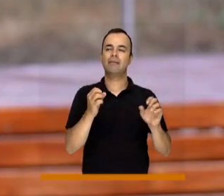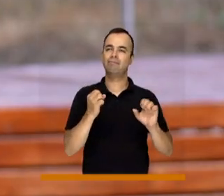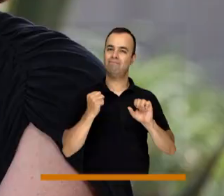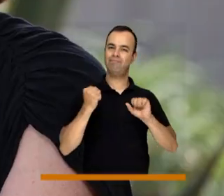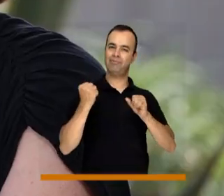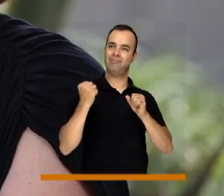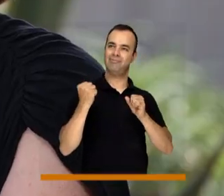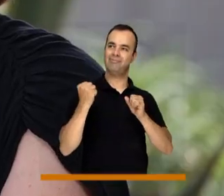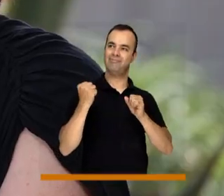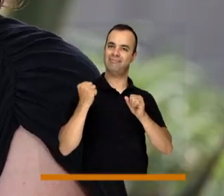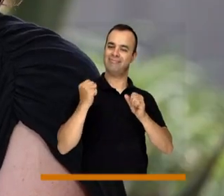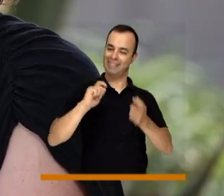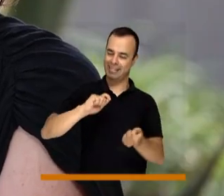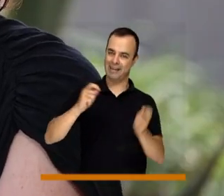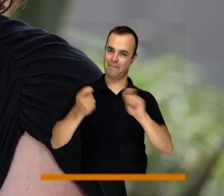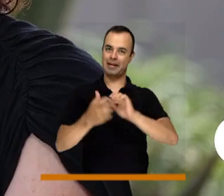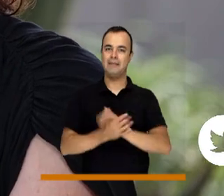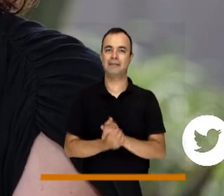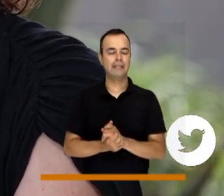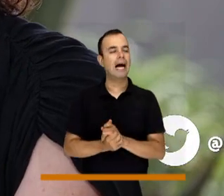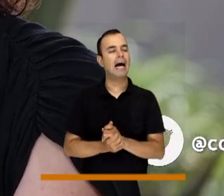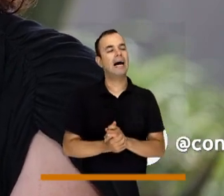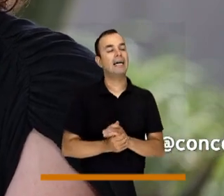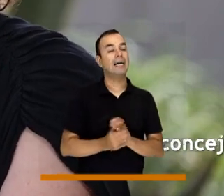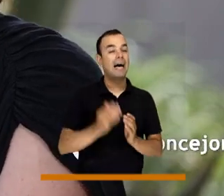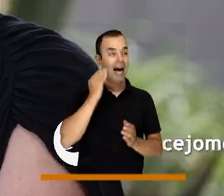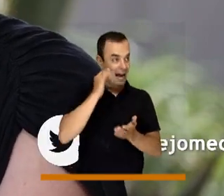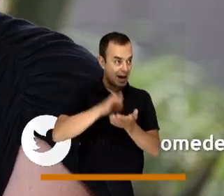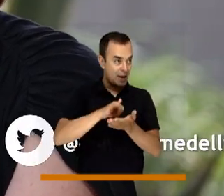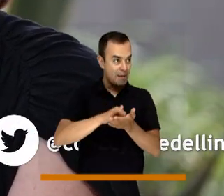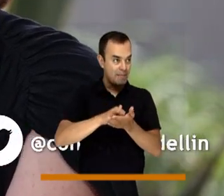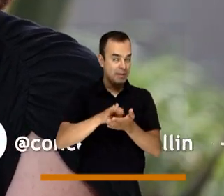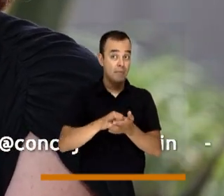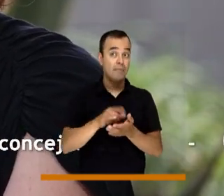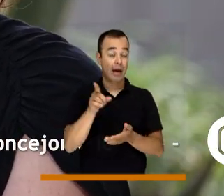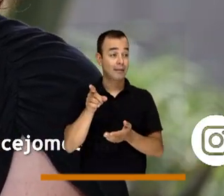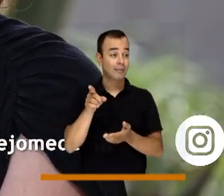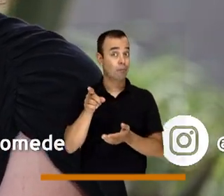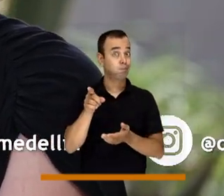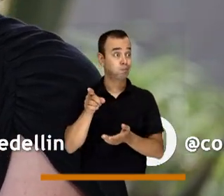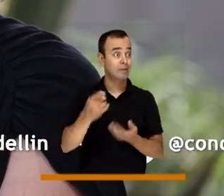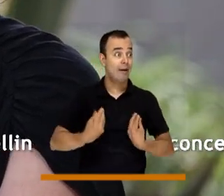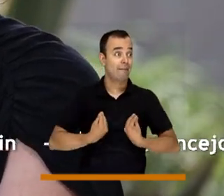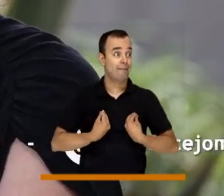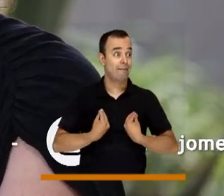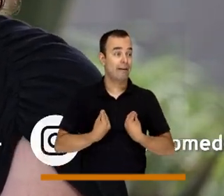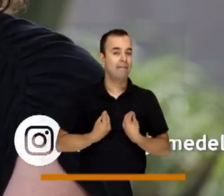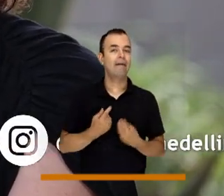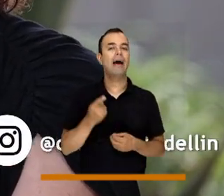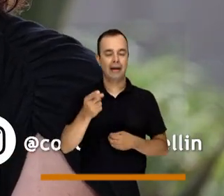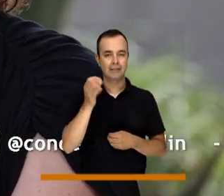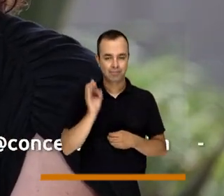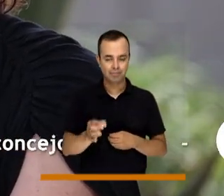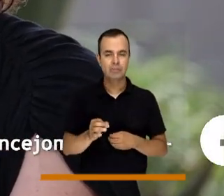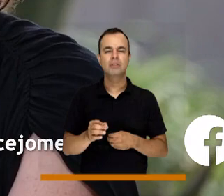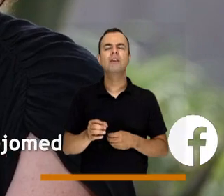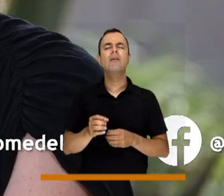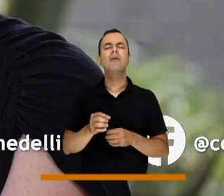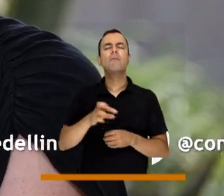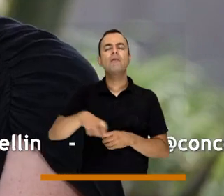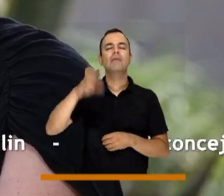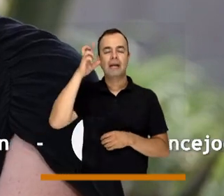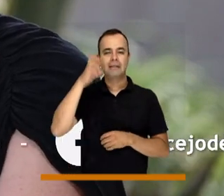las revoluciones pequeñas. Sí, la señora Clemencia Gómez de Jaramillo aún está viva, ella